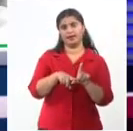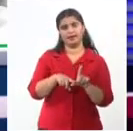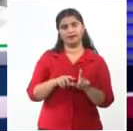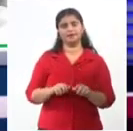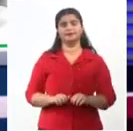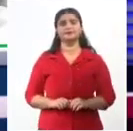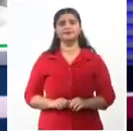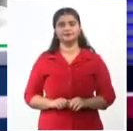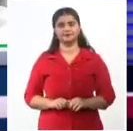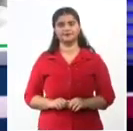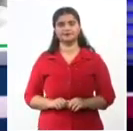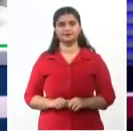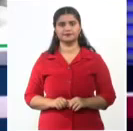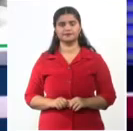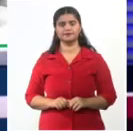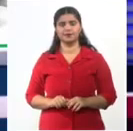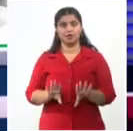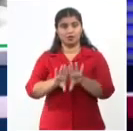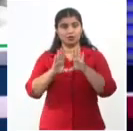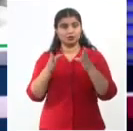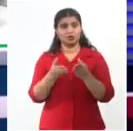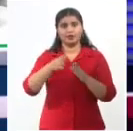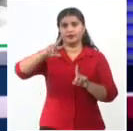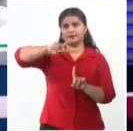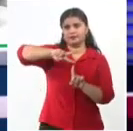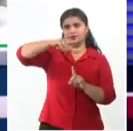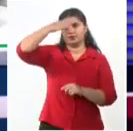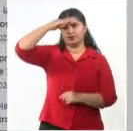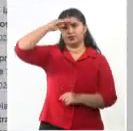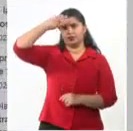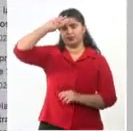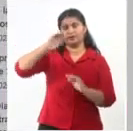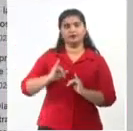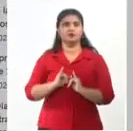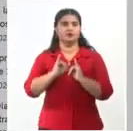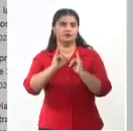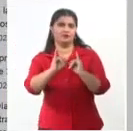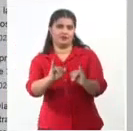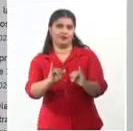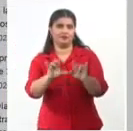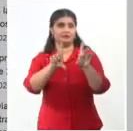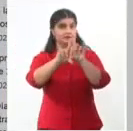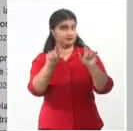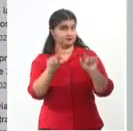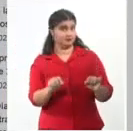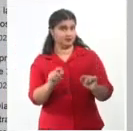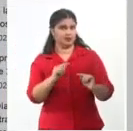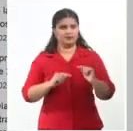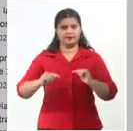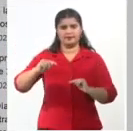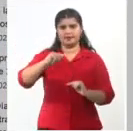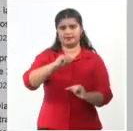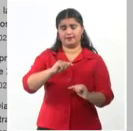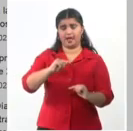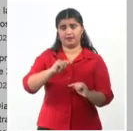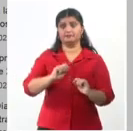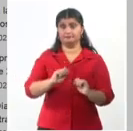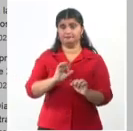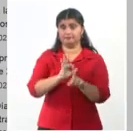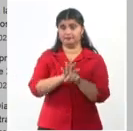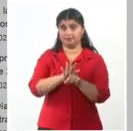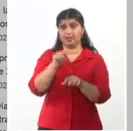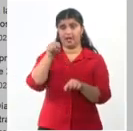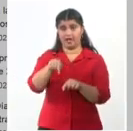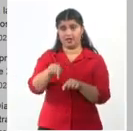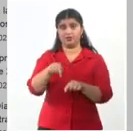prensa se hacen eco de esta noticia, revisando hoy los titulares, los principales titulares de prensa. Bueno, llegamos a este